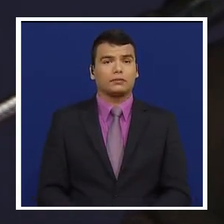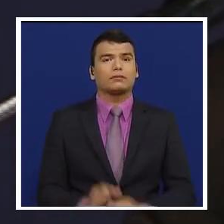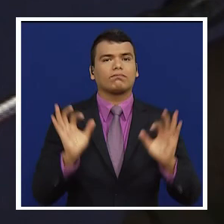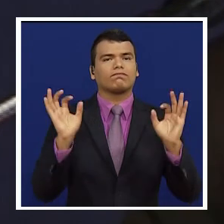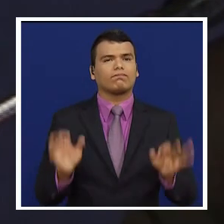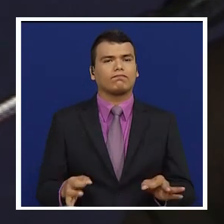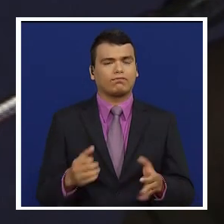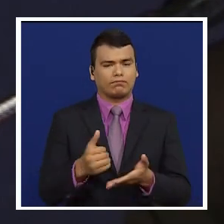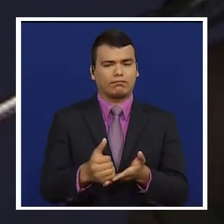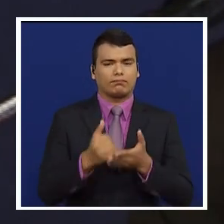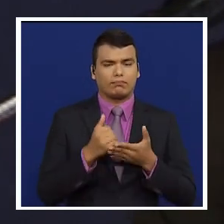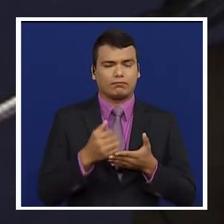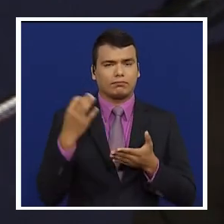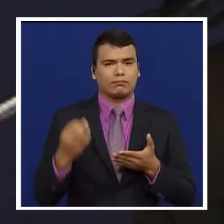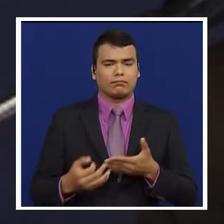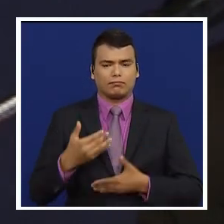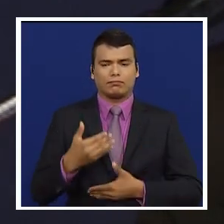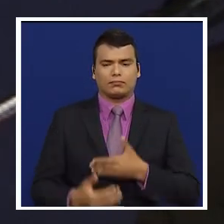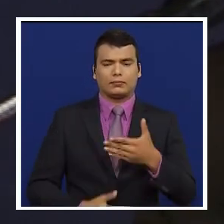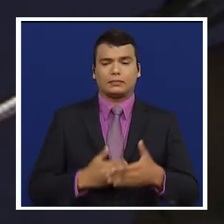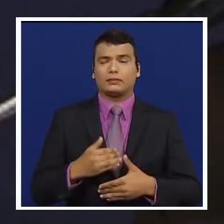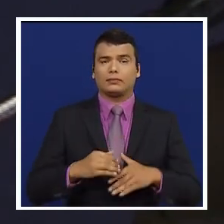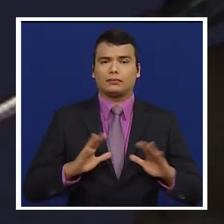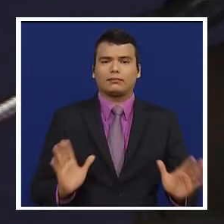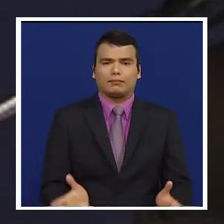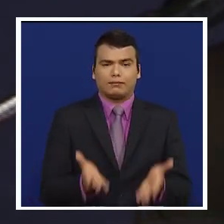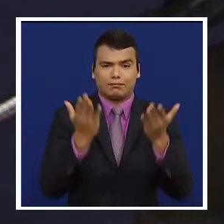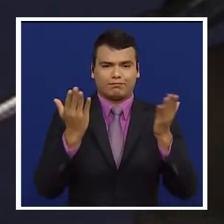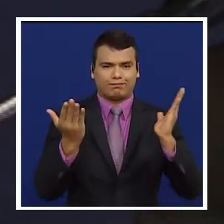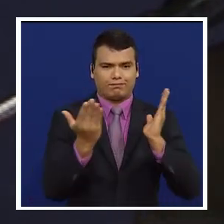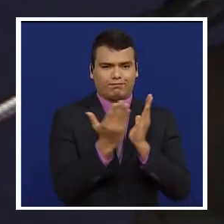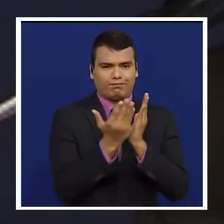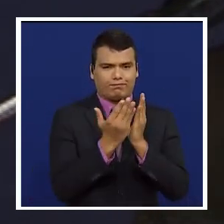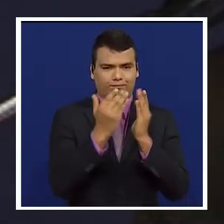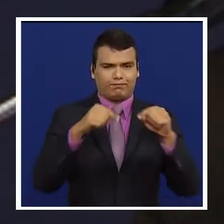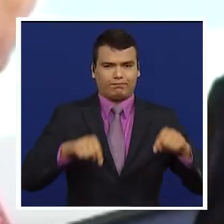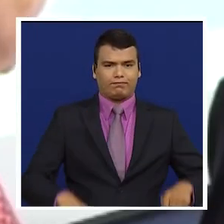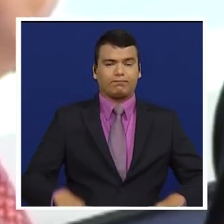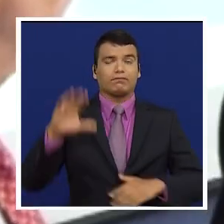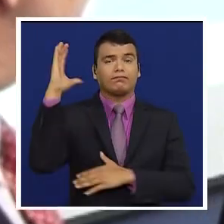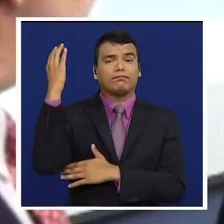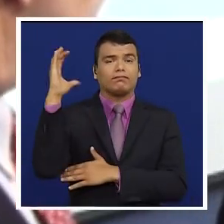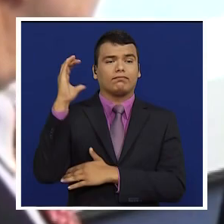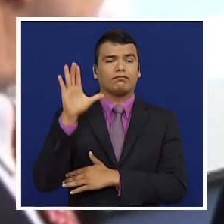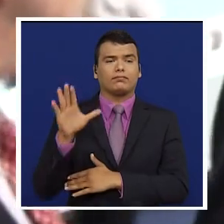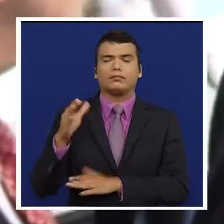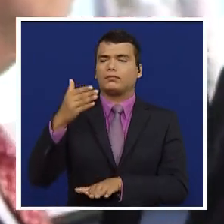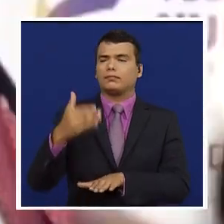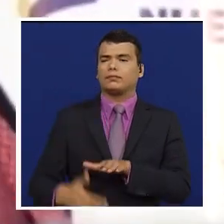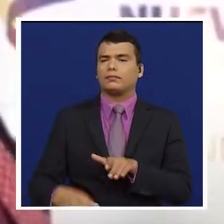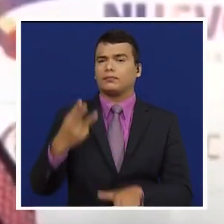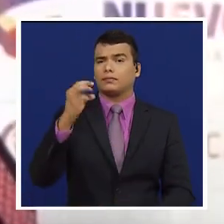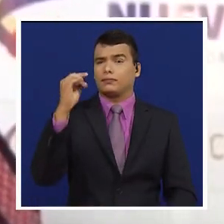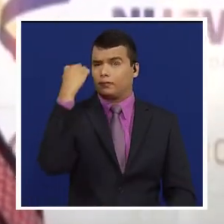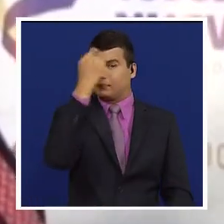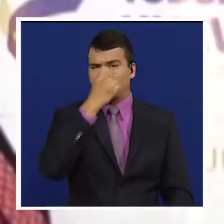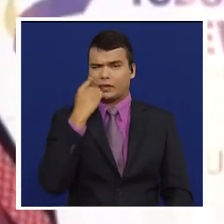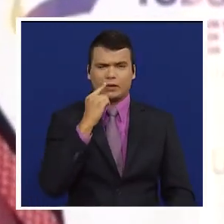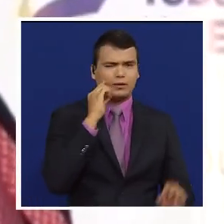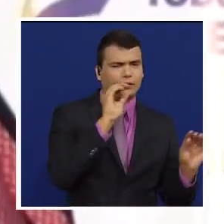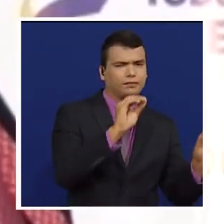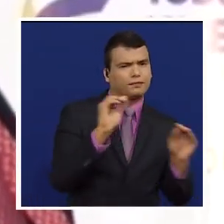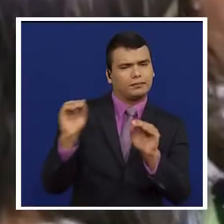en el crecimiento de educación aquí en Colombia. Hasta el 30 de septiembre se desarrollarán